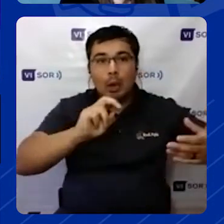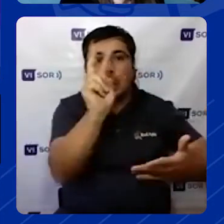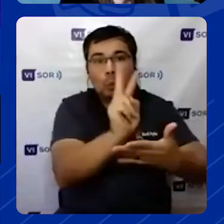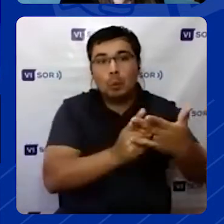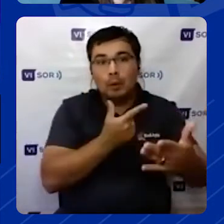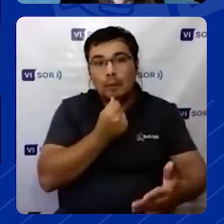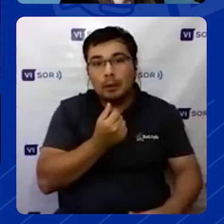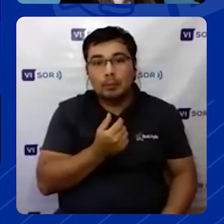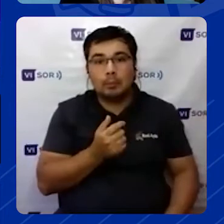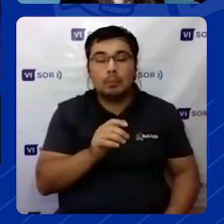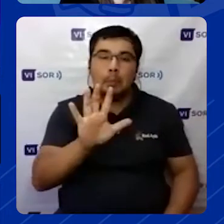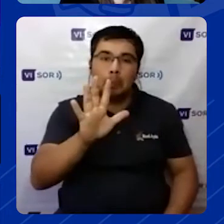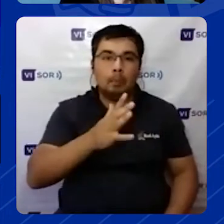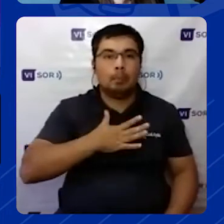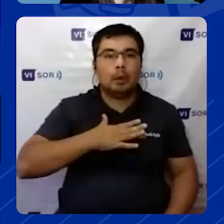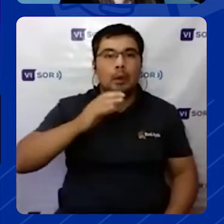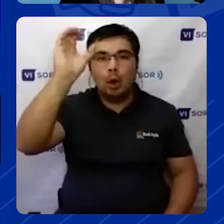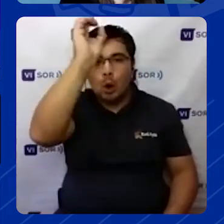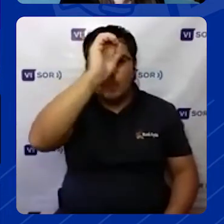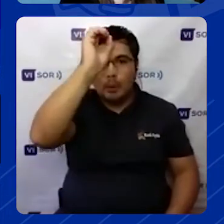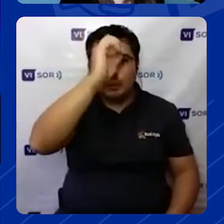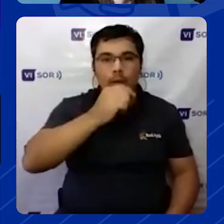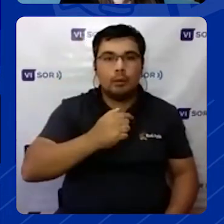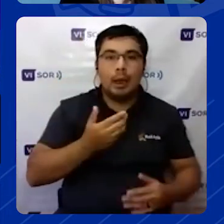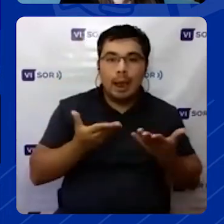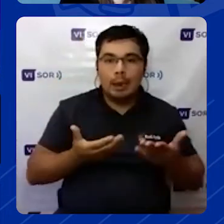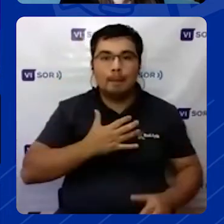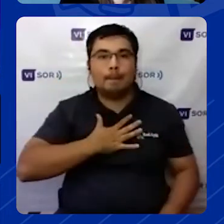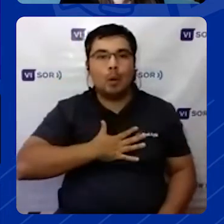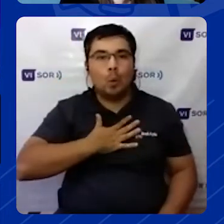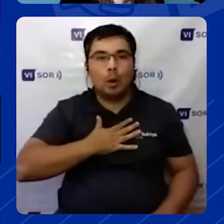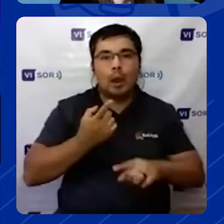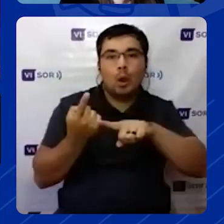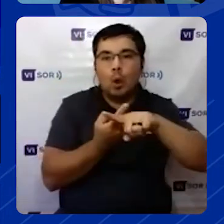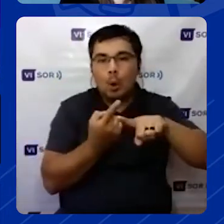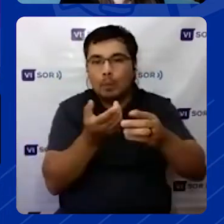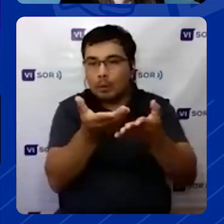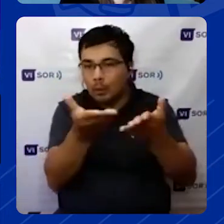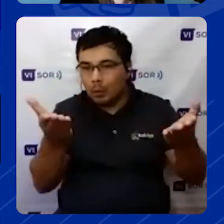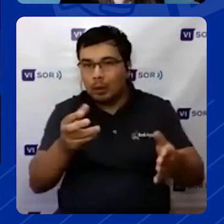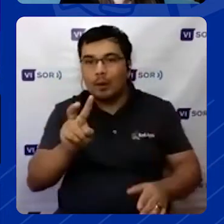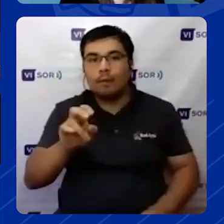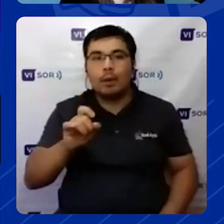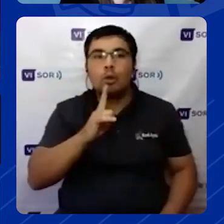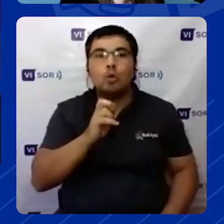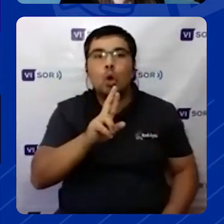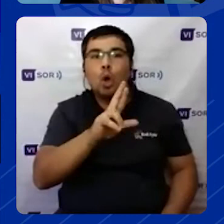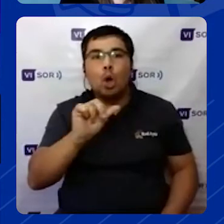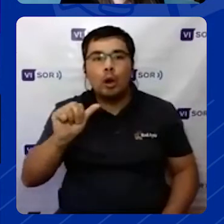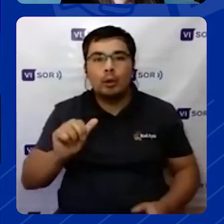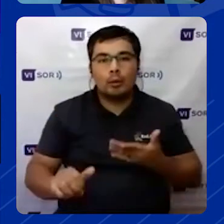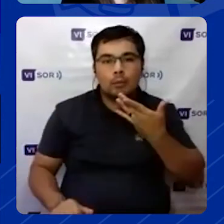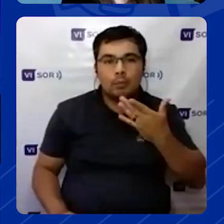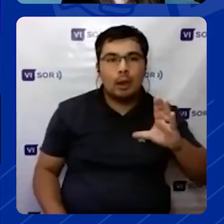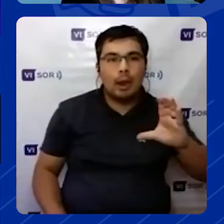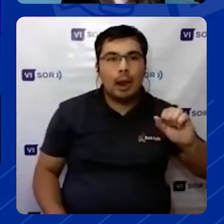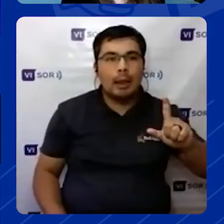En mi opinión, y aquí sí que me gustaría también conversar con Victoria, con Catalina y con Jimena, ¿no?